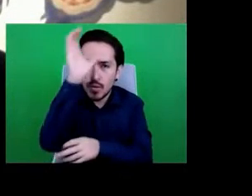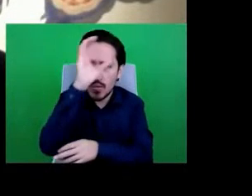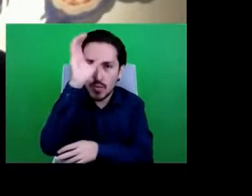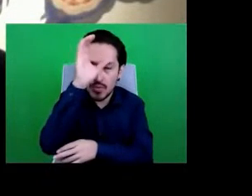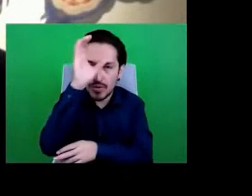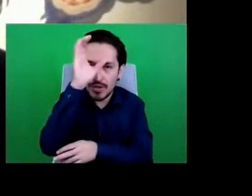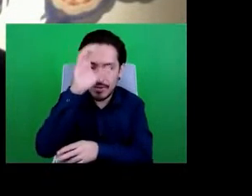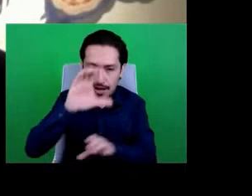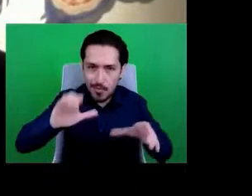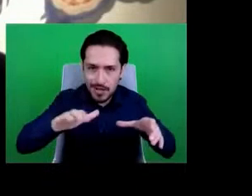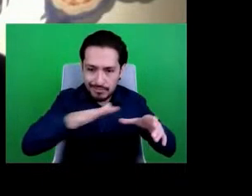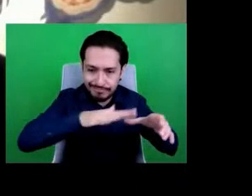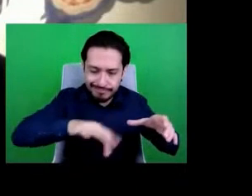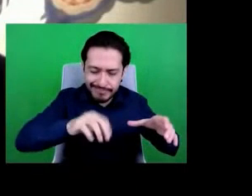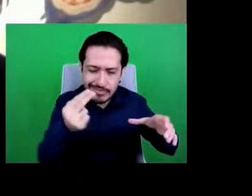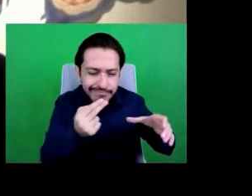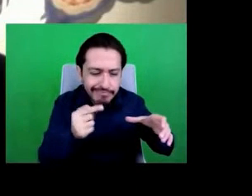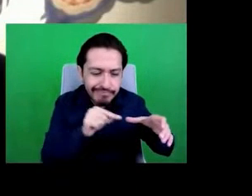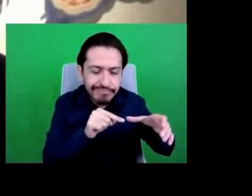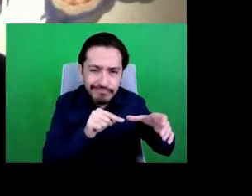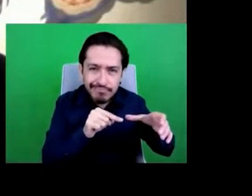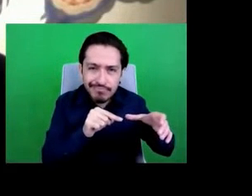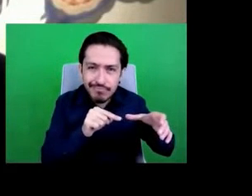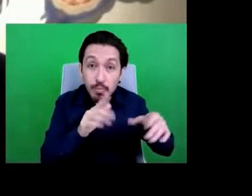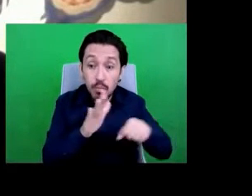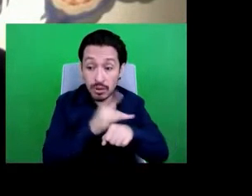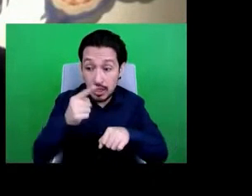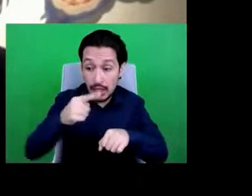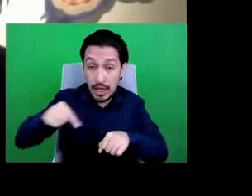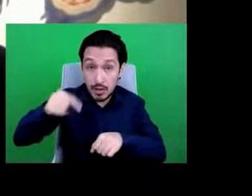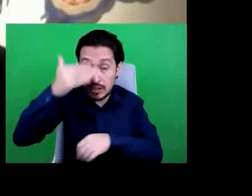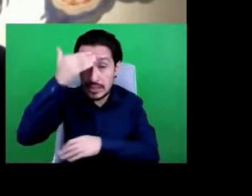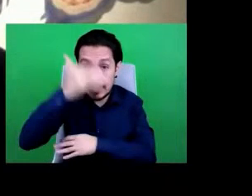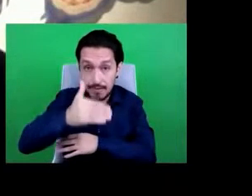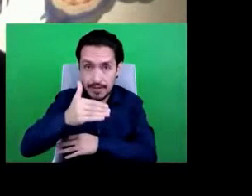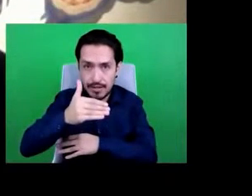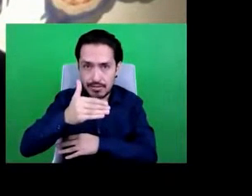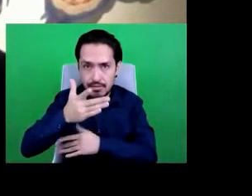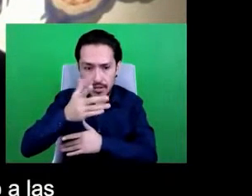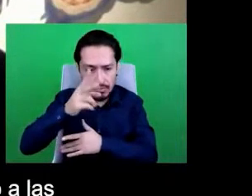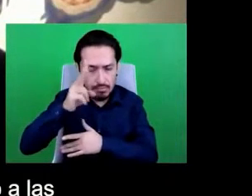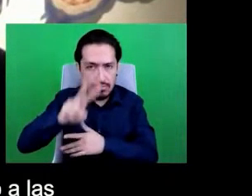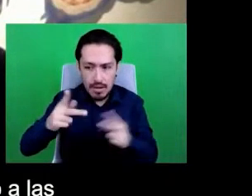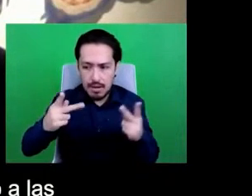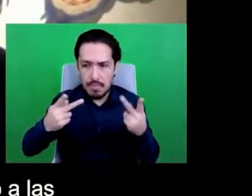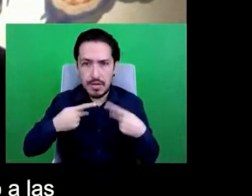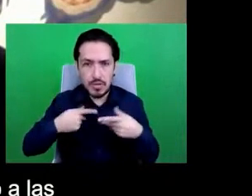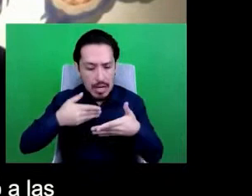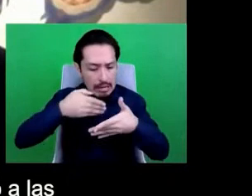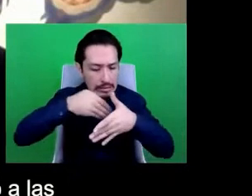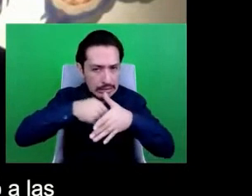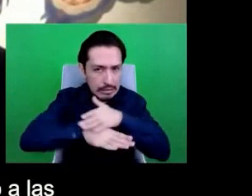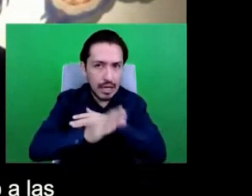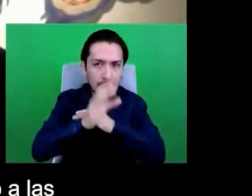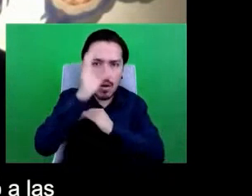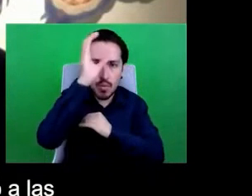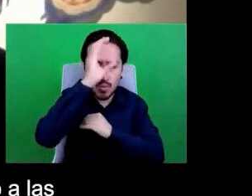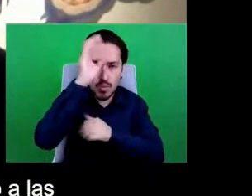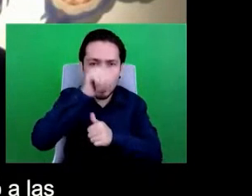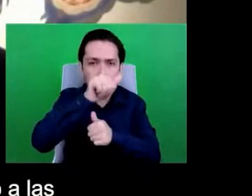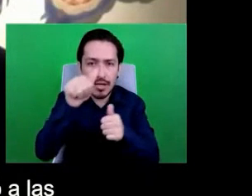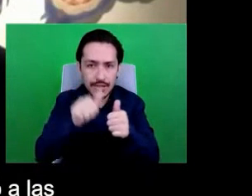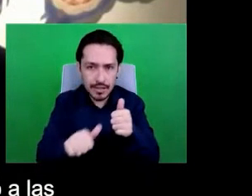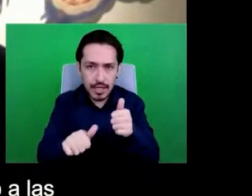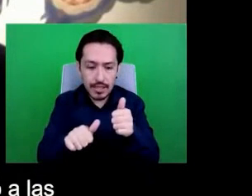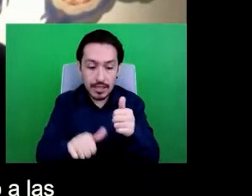que el darle acceso a las artes debe siempre integrarse con la salud y con la educación, dándole